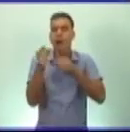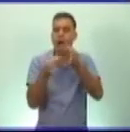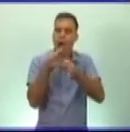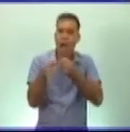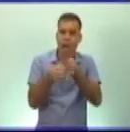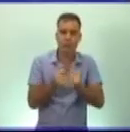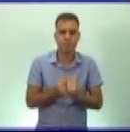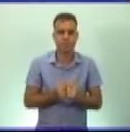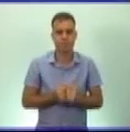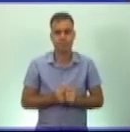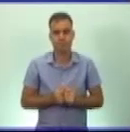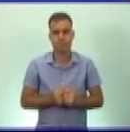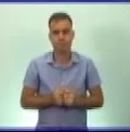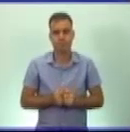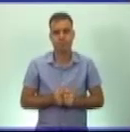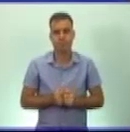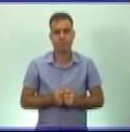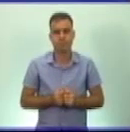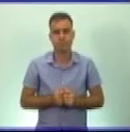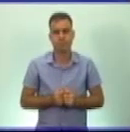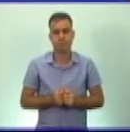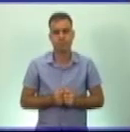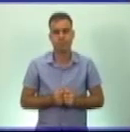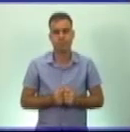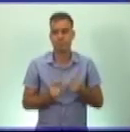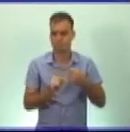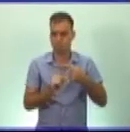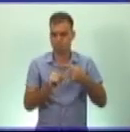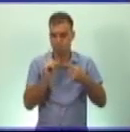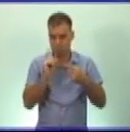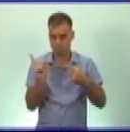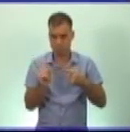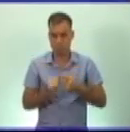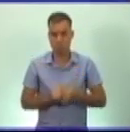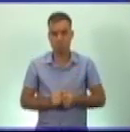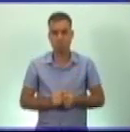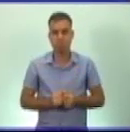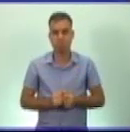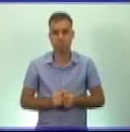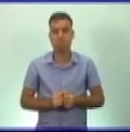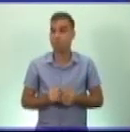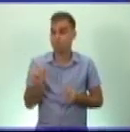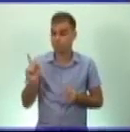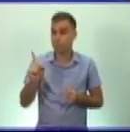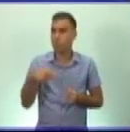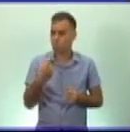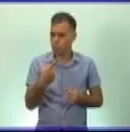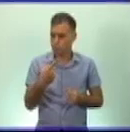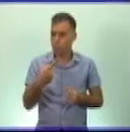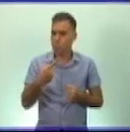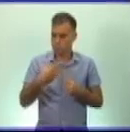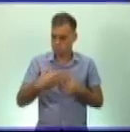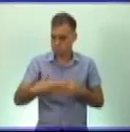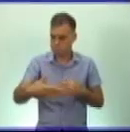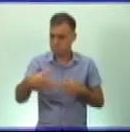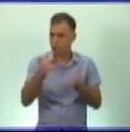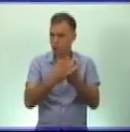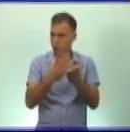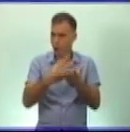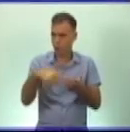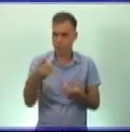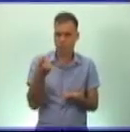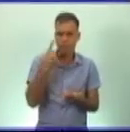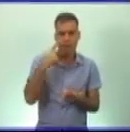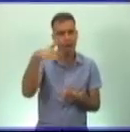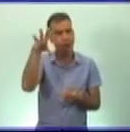los iones simples el número de oxidación es igual a la carga del ion, y esto lo vamos a ir trabajando en el transcurso de la clase y lo van a entender